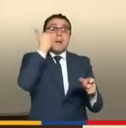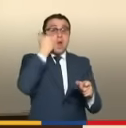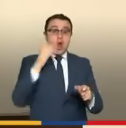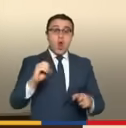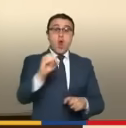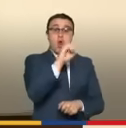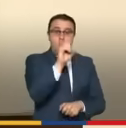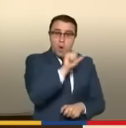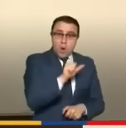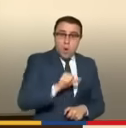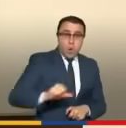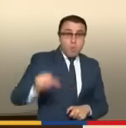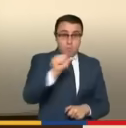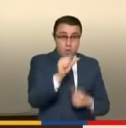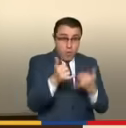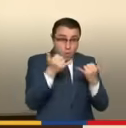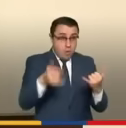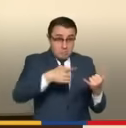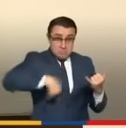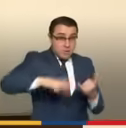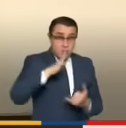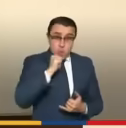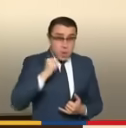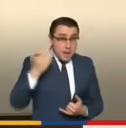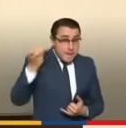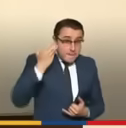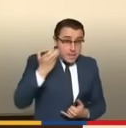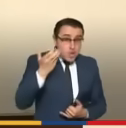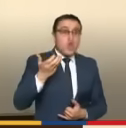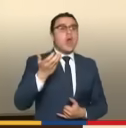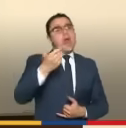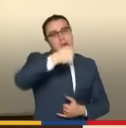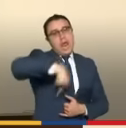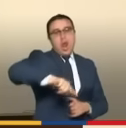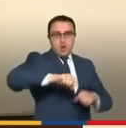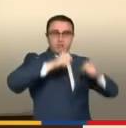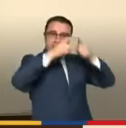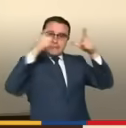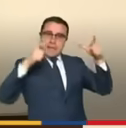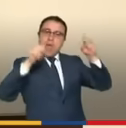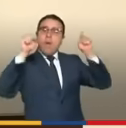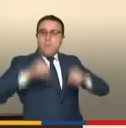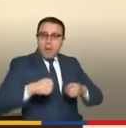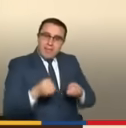y mujeres, que hoy sin pensión puedan recibir un bono pensional.